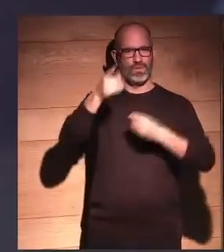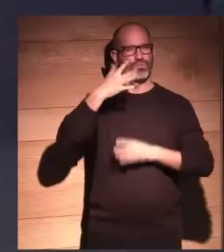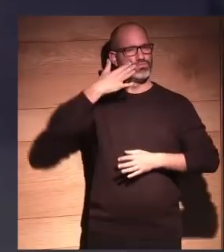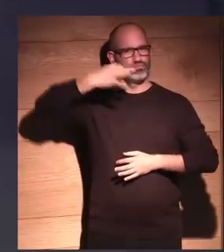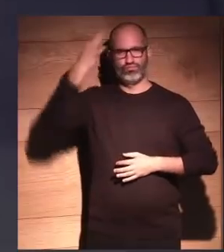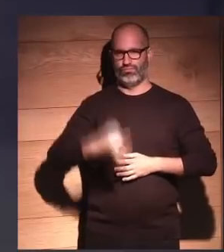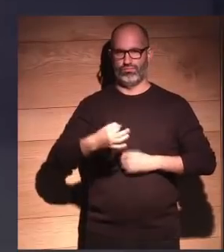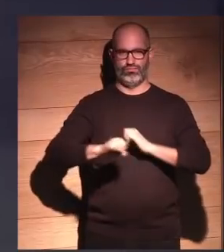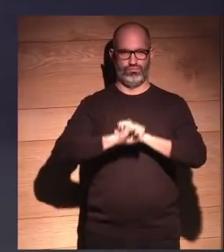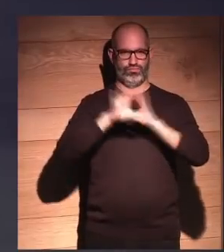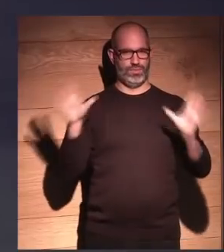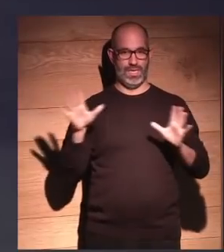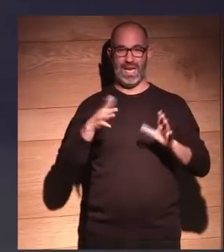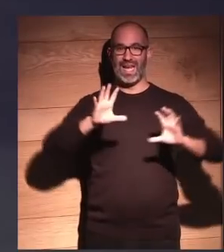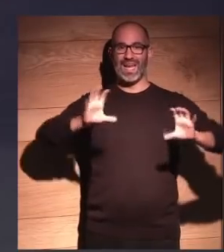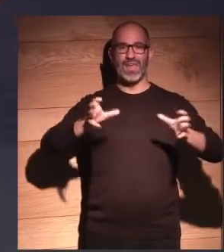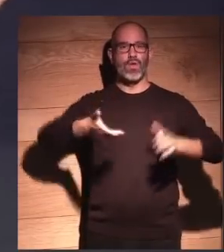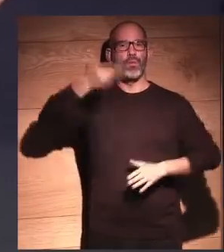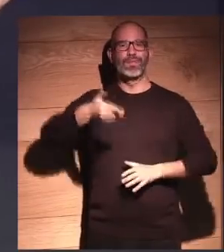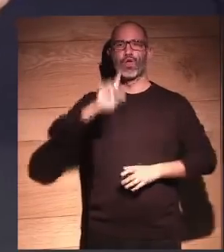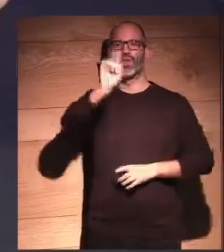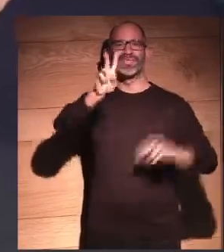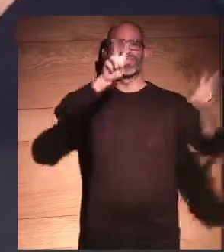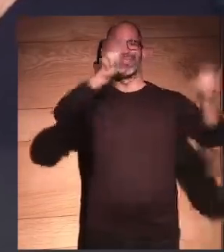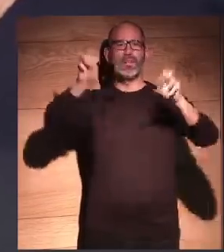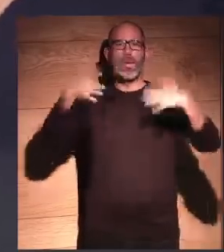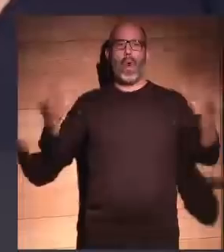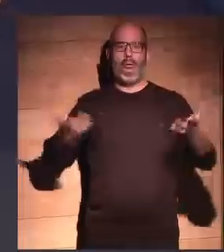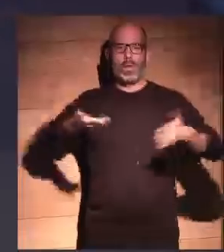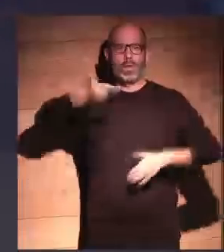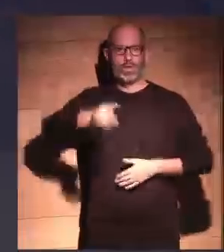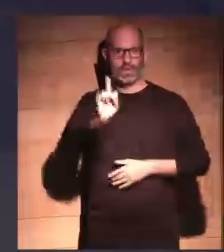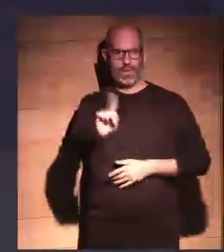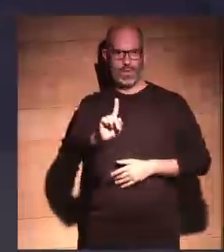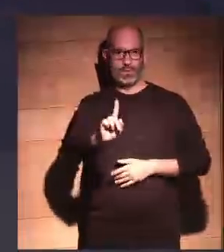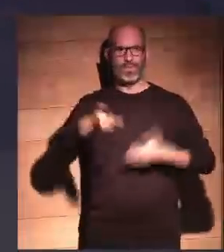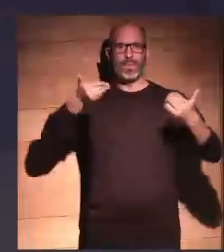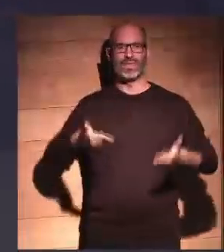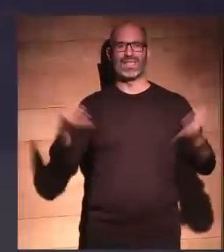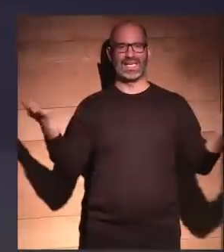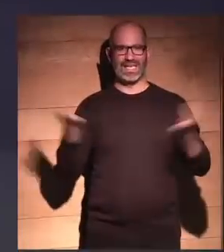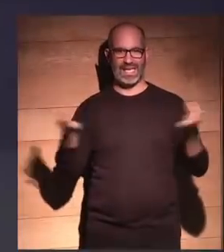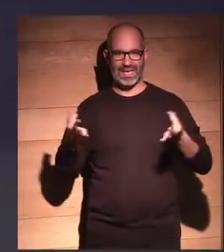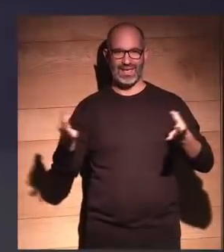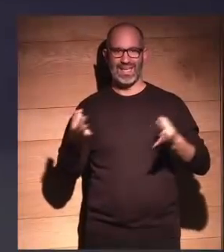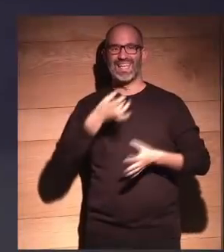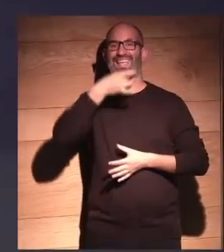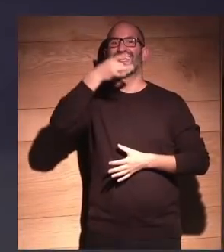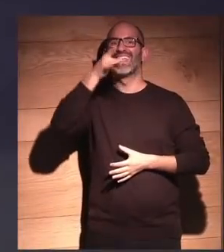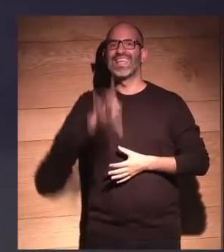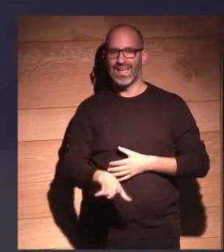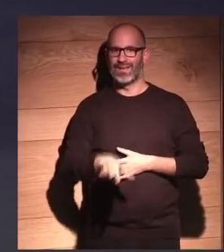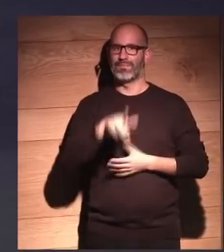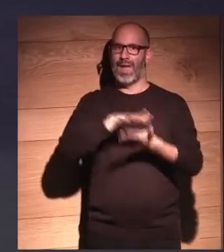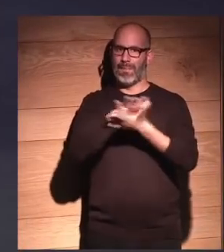verdad. En la radio, lo importante no es el tema del que vayas a hablar. Lo importante es quién va a hablar de